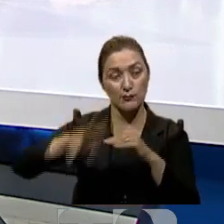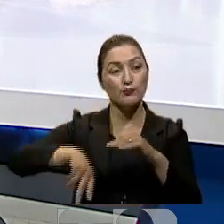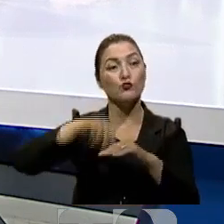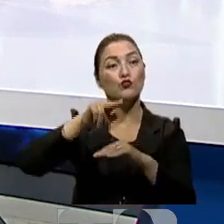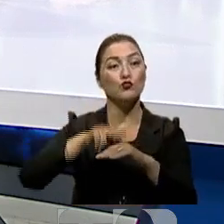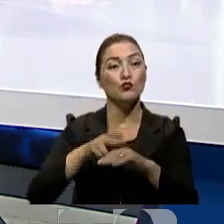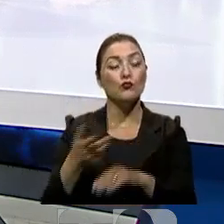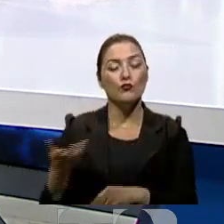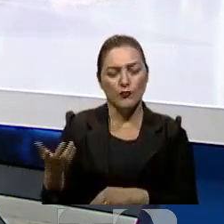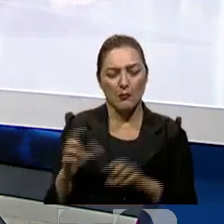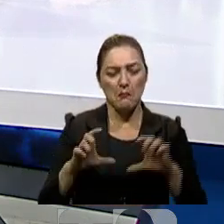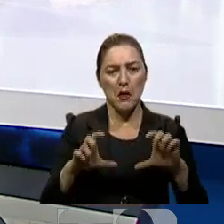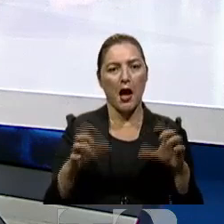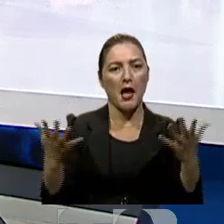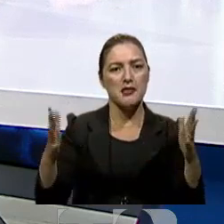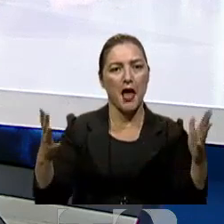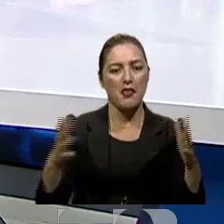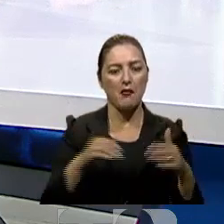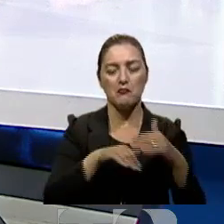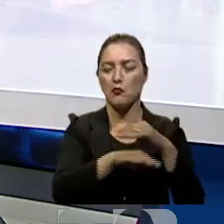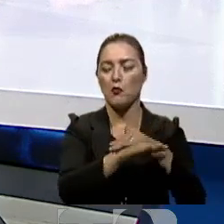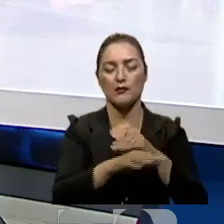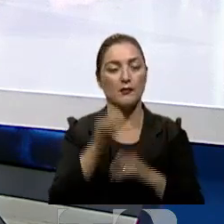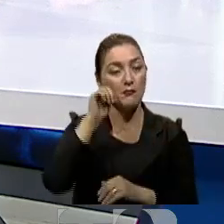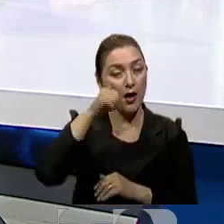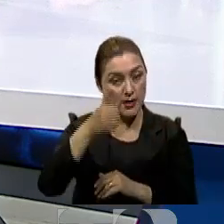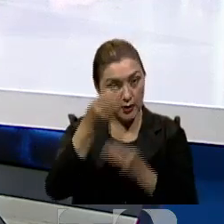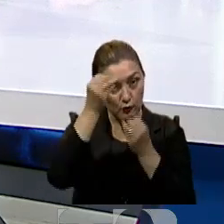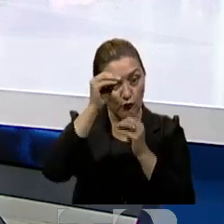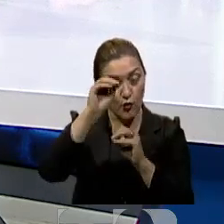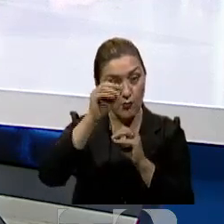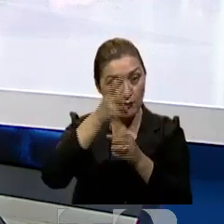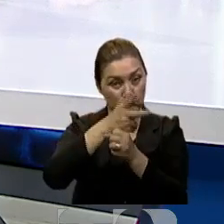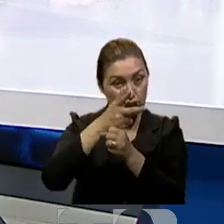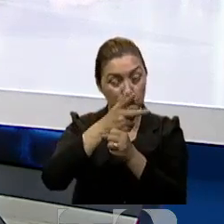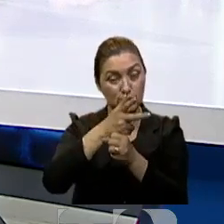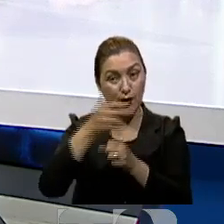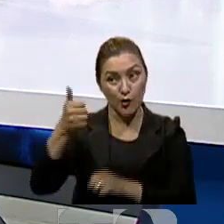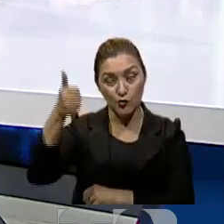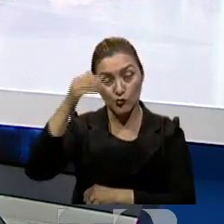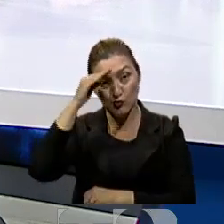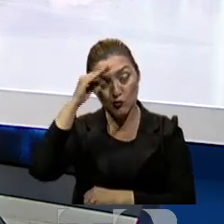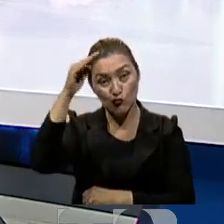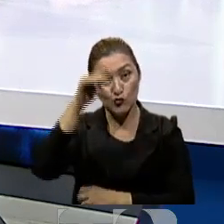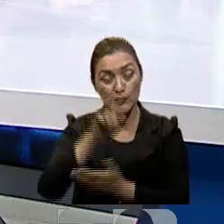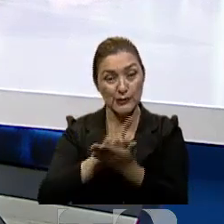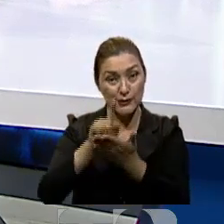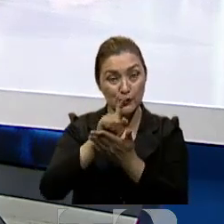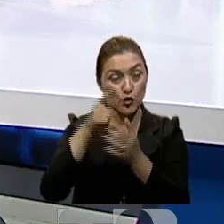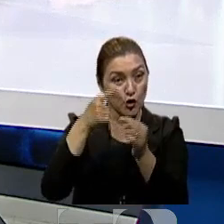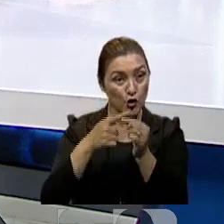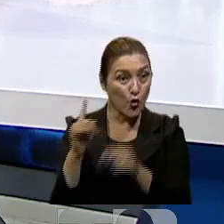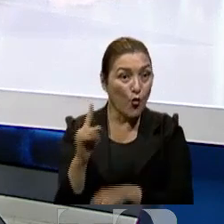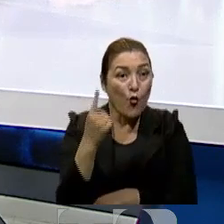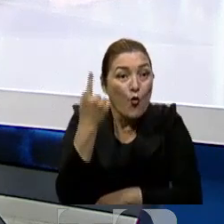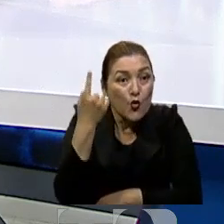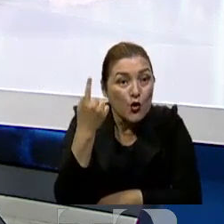Nacional, porque manifestaba, y eso les vamos a preparar mañana, el comandante del DMQ decía que no es el único